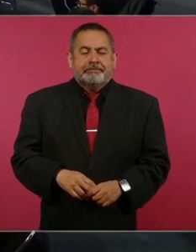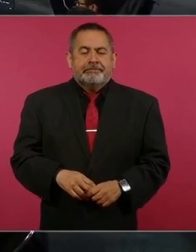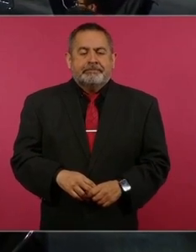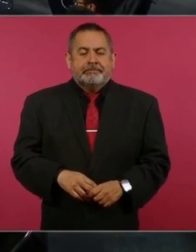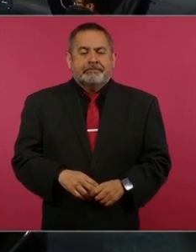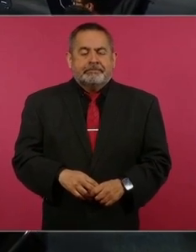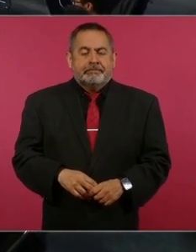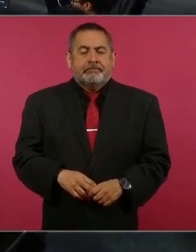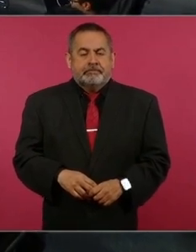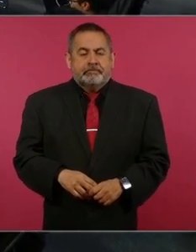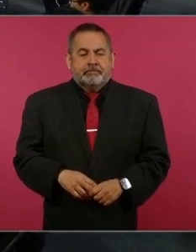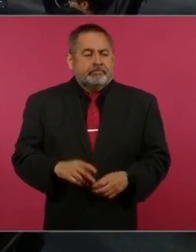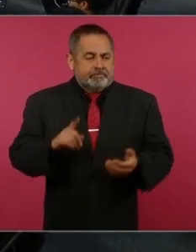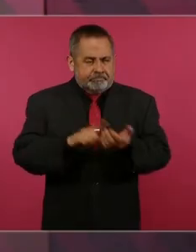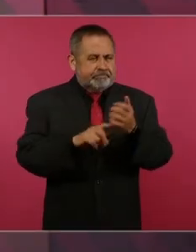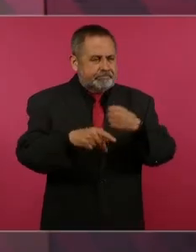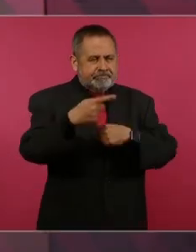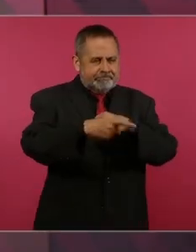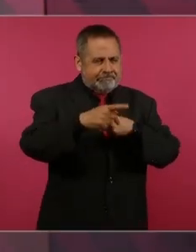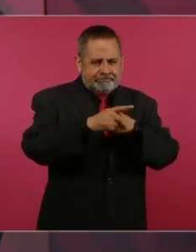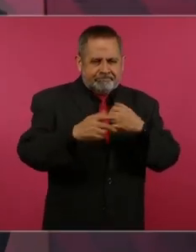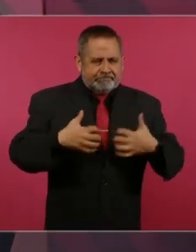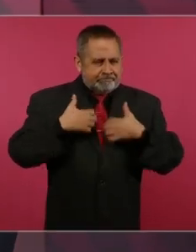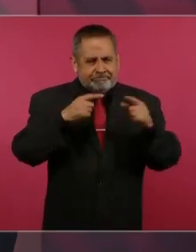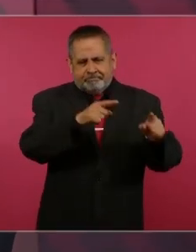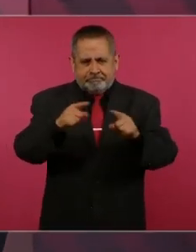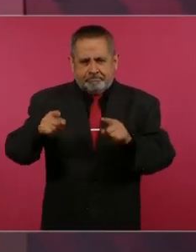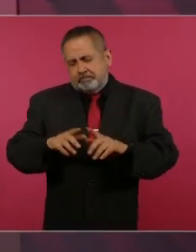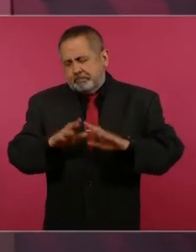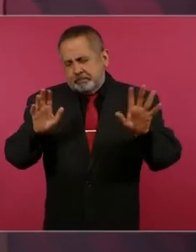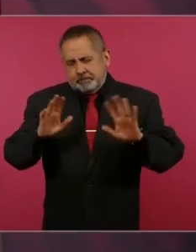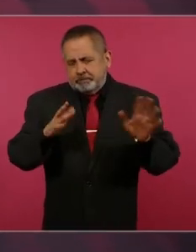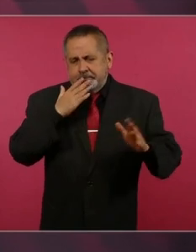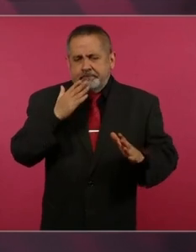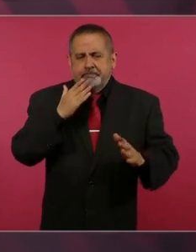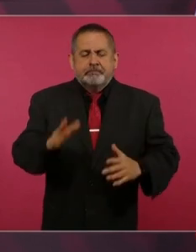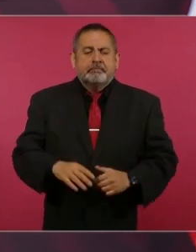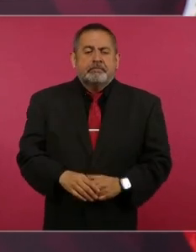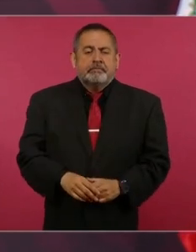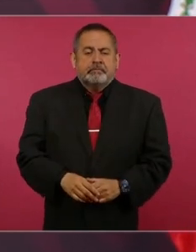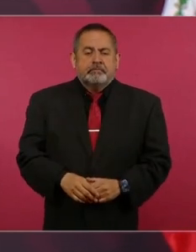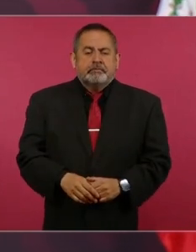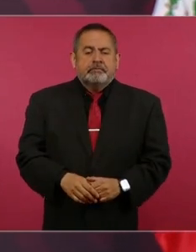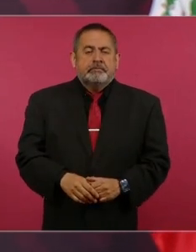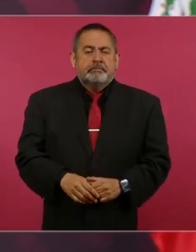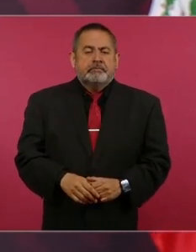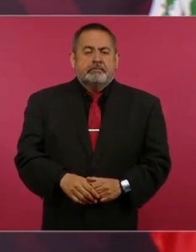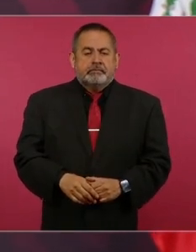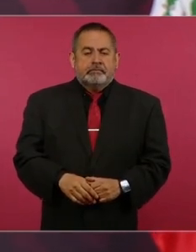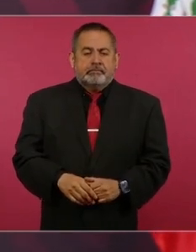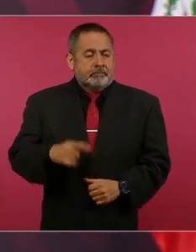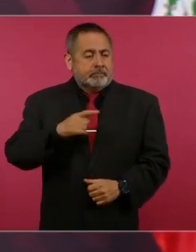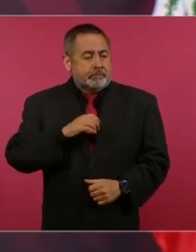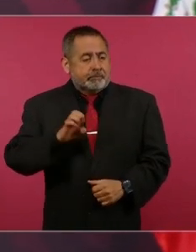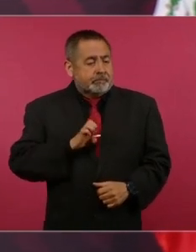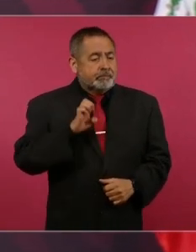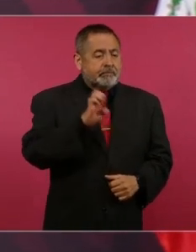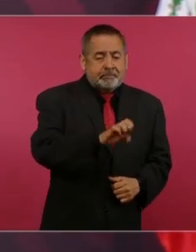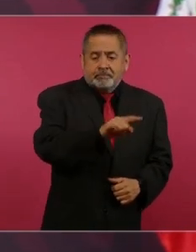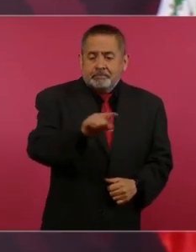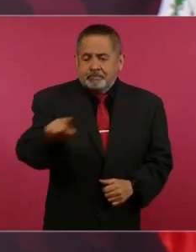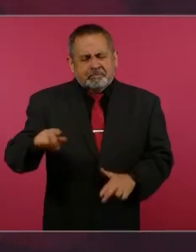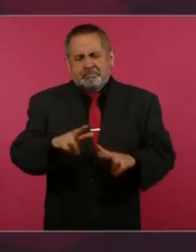Sí, sí hay agresividad, pero yo puedo ir a cualquier lugar y no odio a nadie